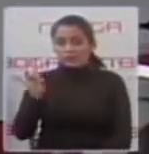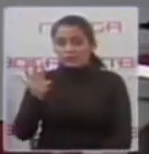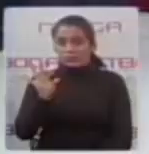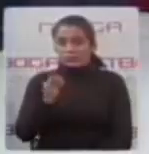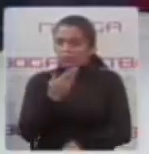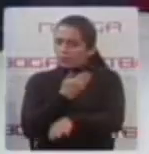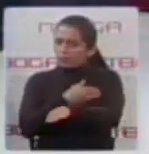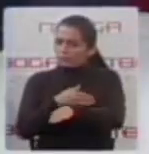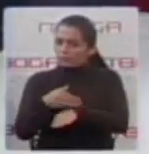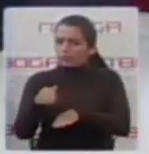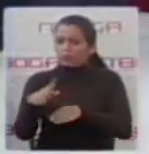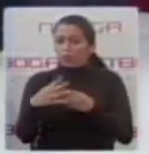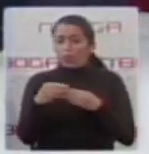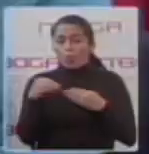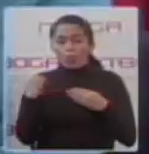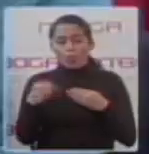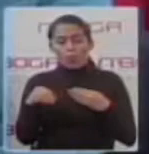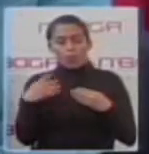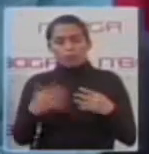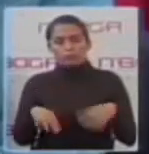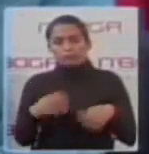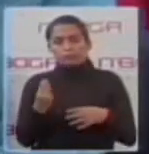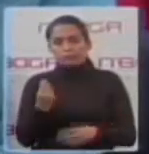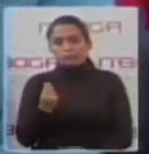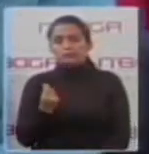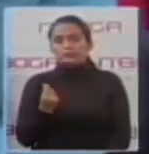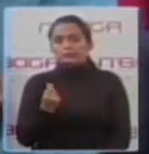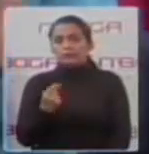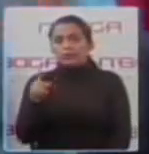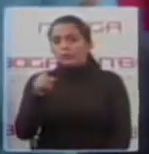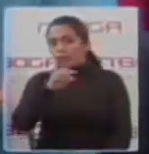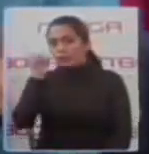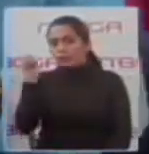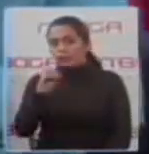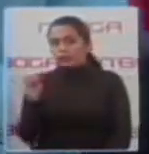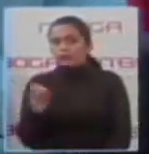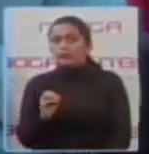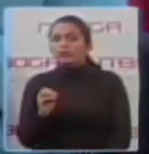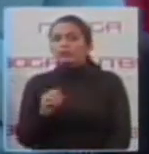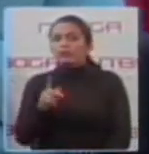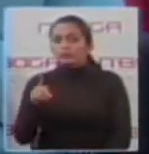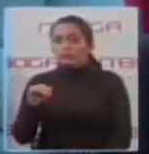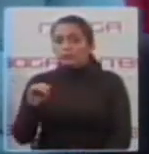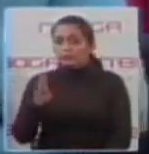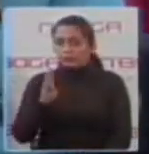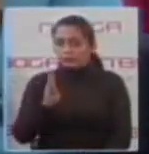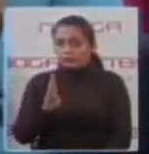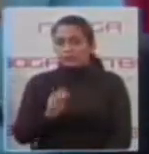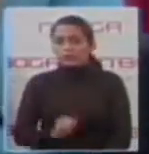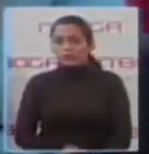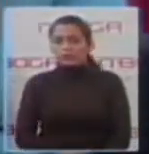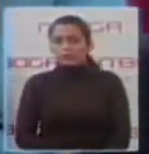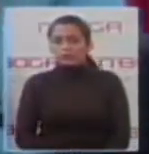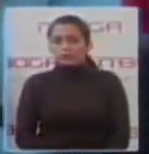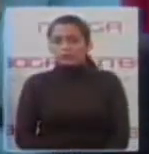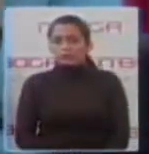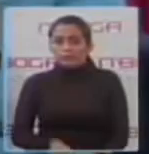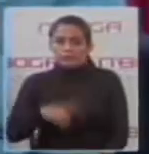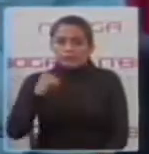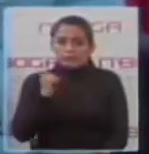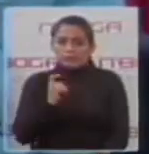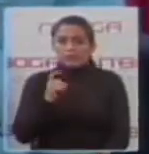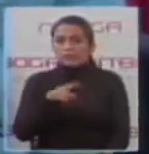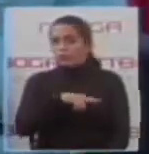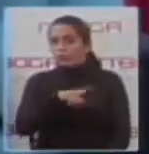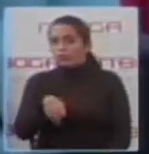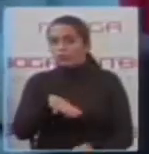689 billones de dólares, que es una cantidad importantísima, el 1% del Producto Interno Bruto a nivel mundial. Y esto requiere de quienes manejan y